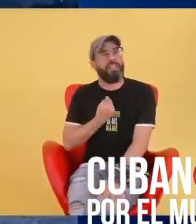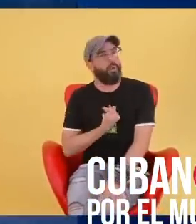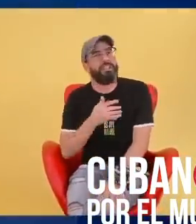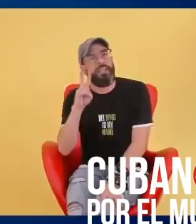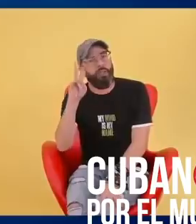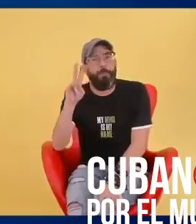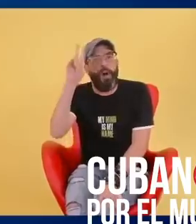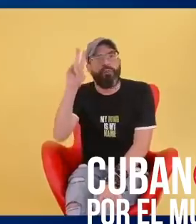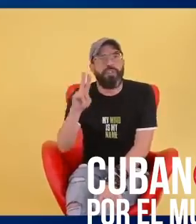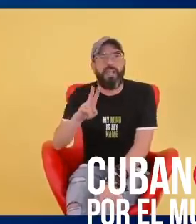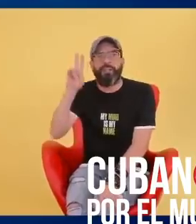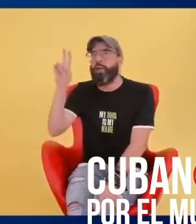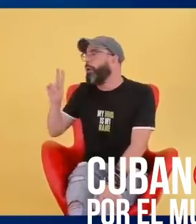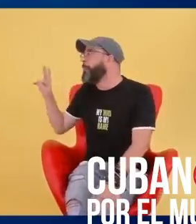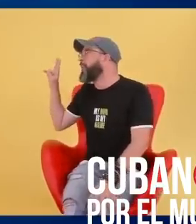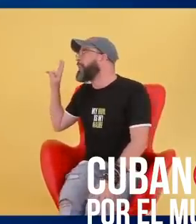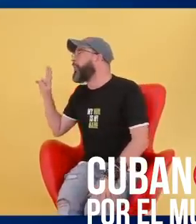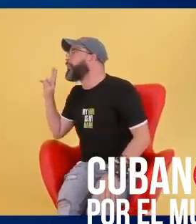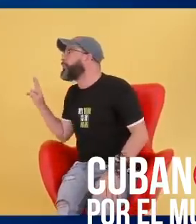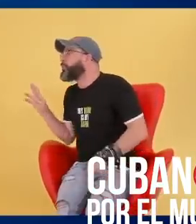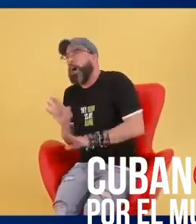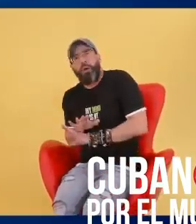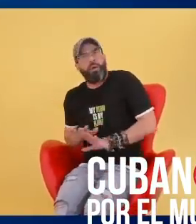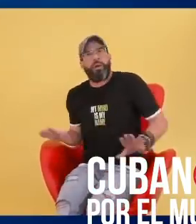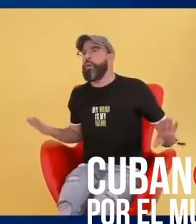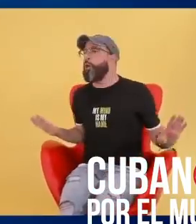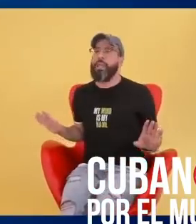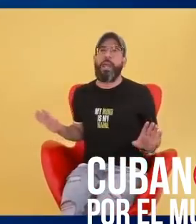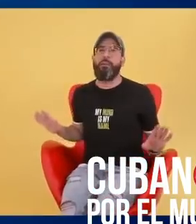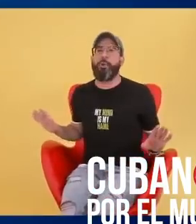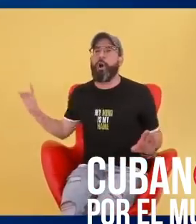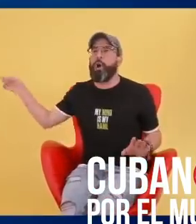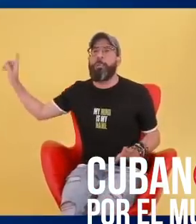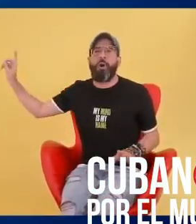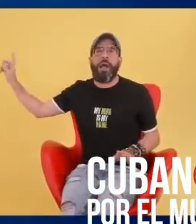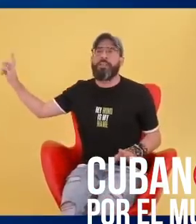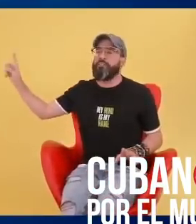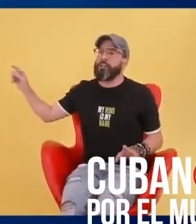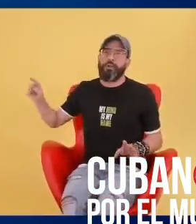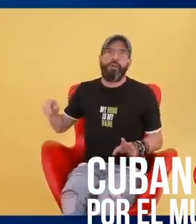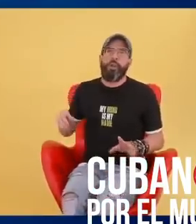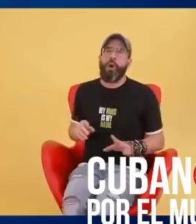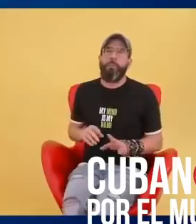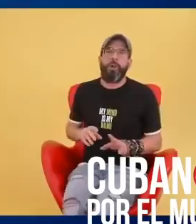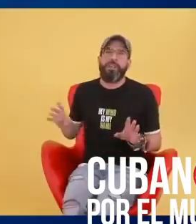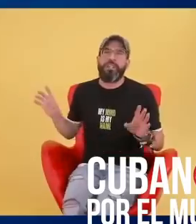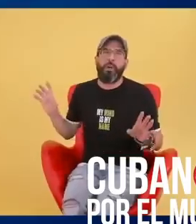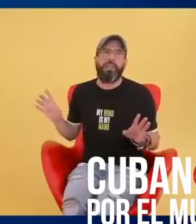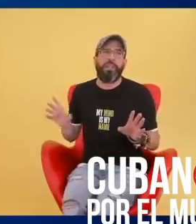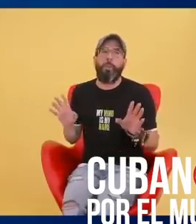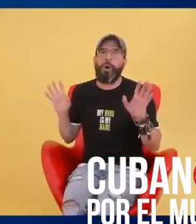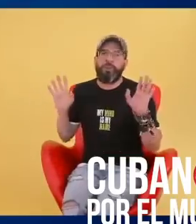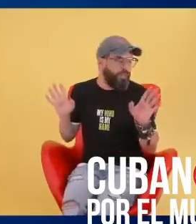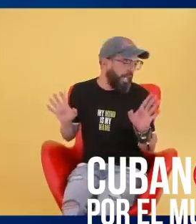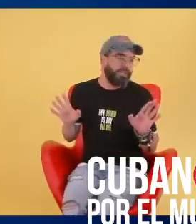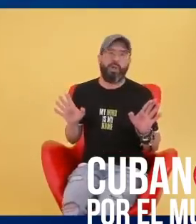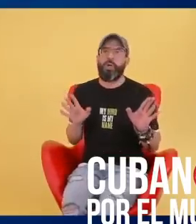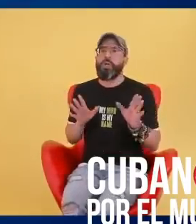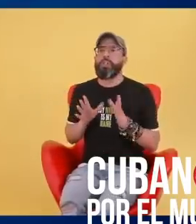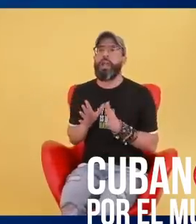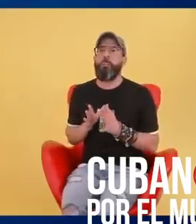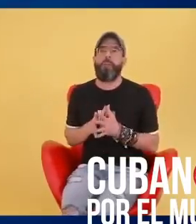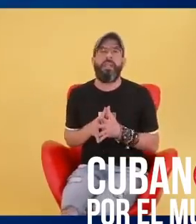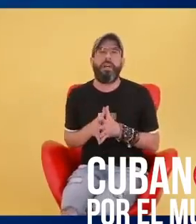El 52% de los médicos rusos no quieren, no me pongas esta foto. El